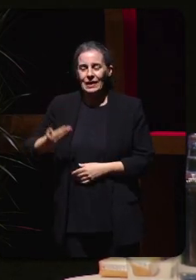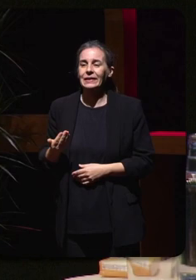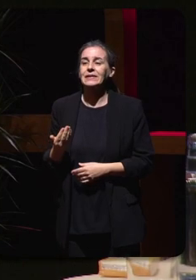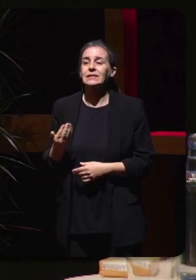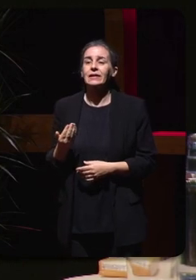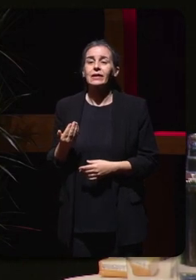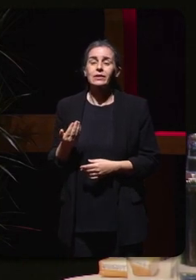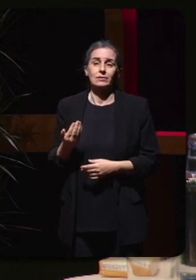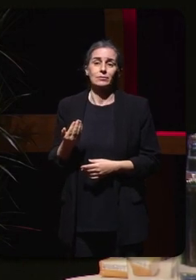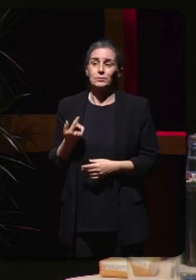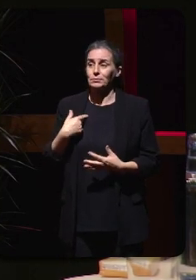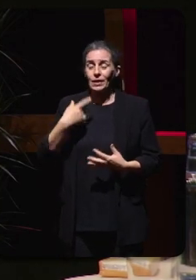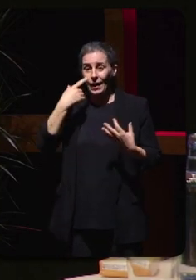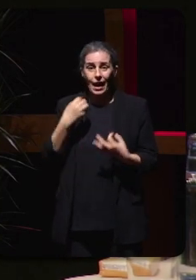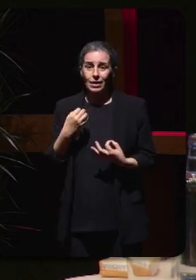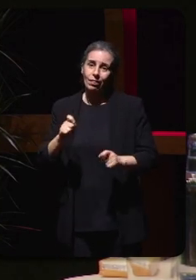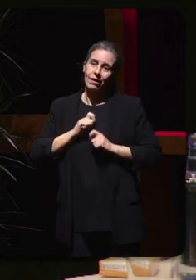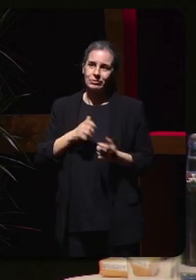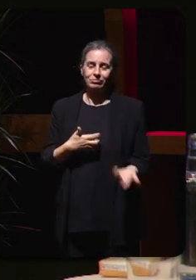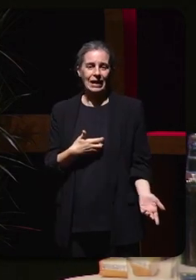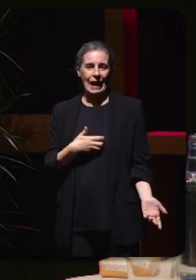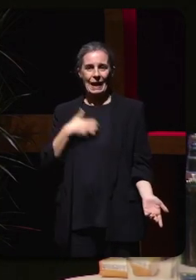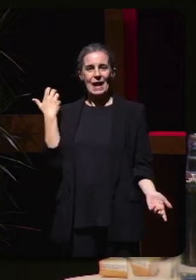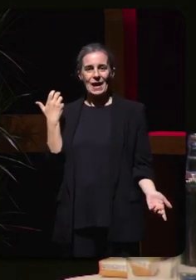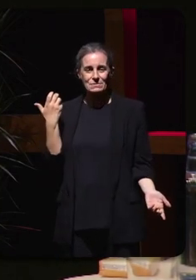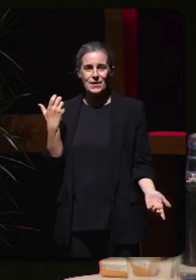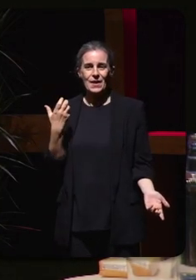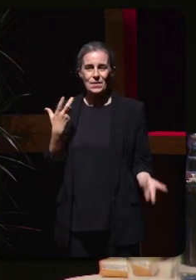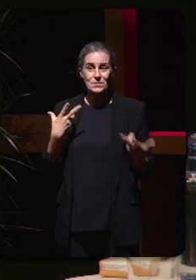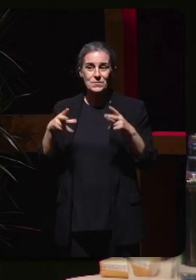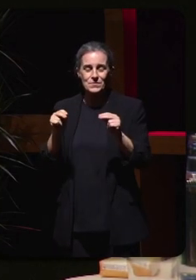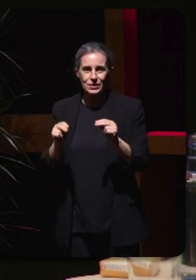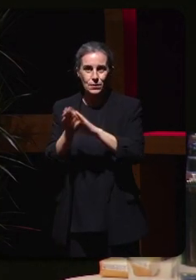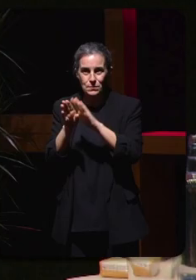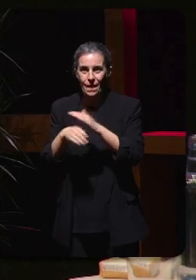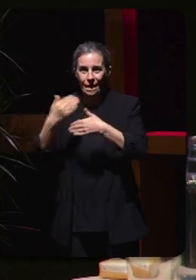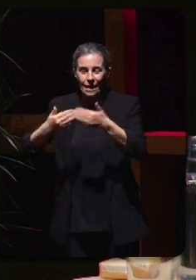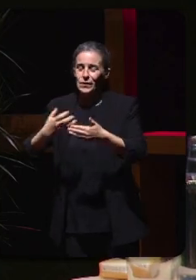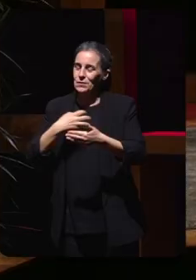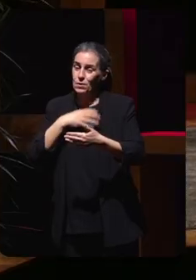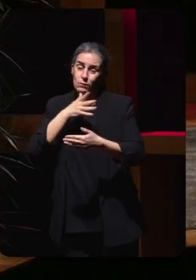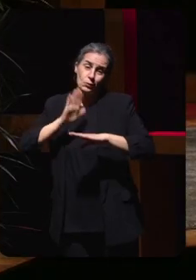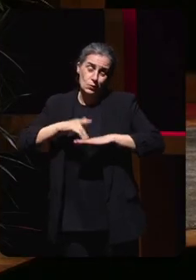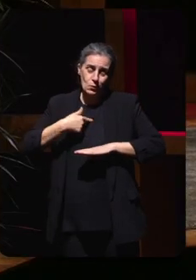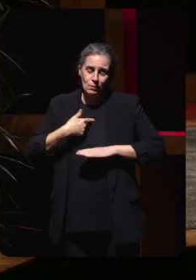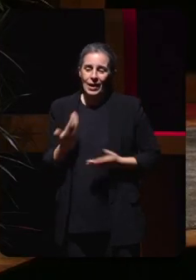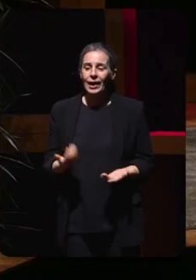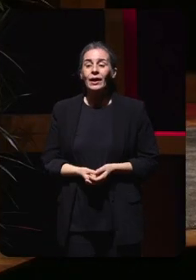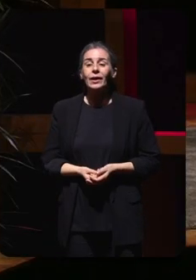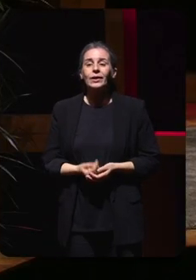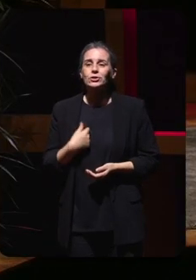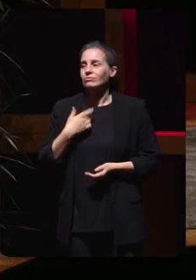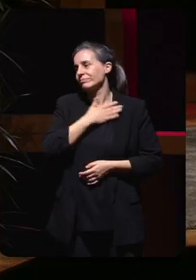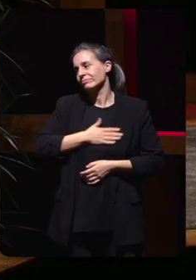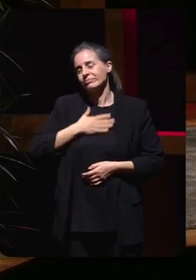francamente, bueno, pues me da rabia que no haya podido continuar un poco más por mi culpa. Y bueno, es un gustazo